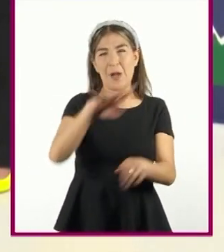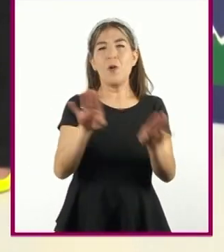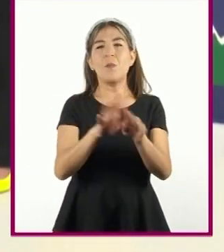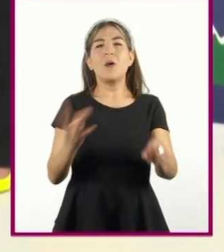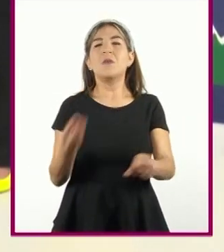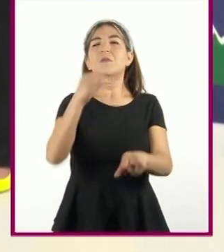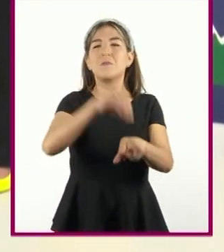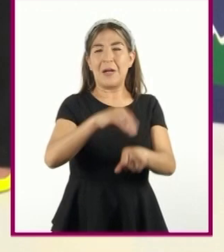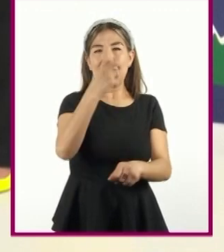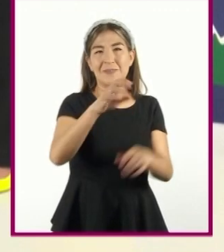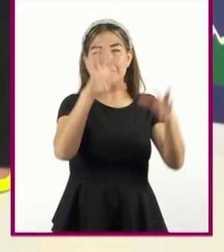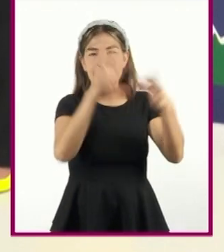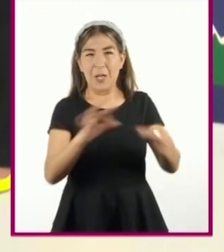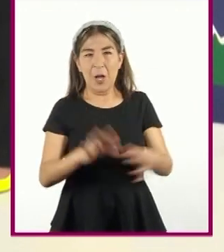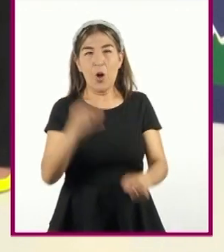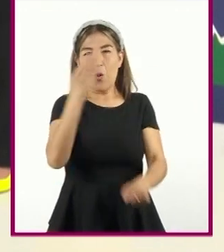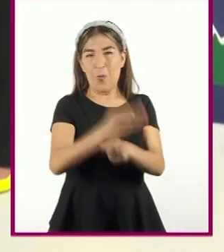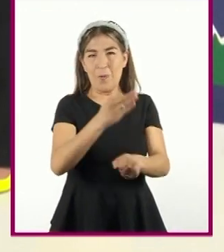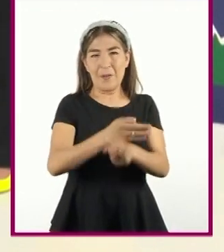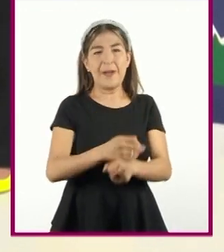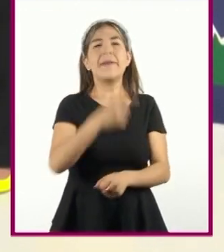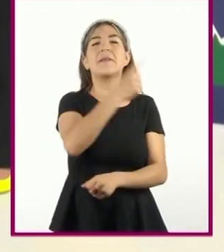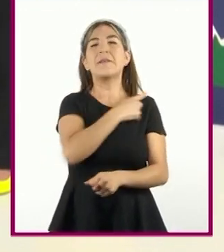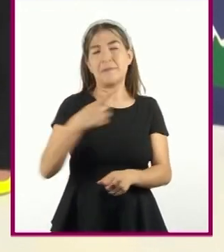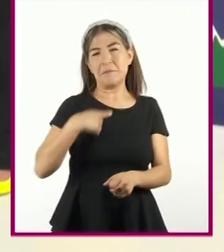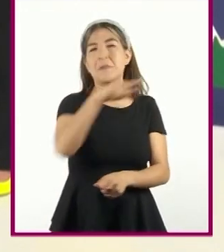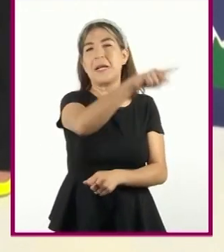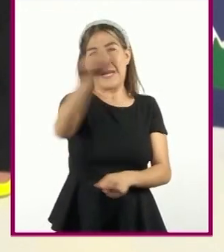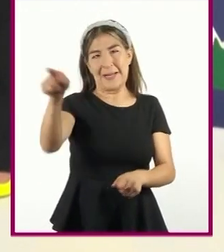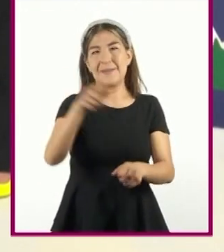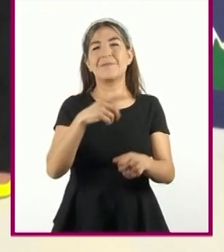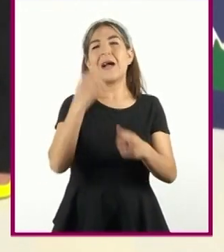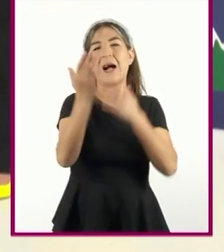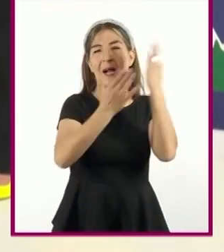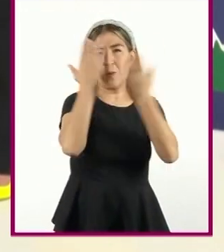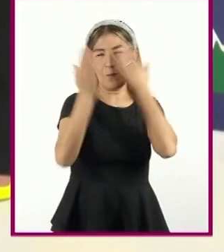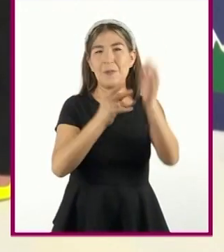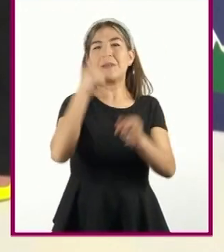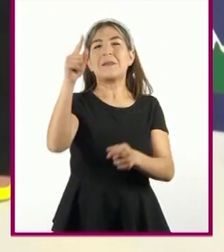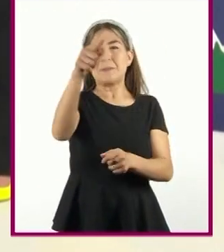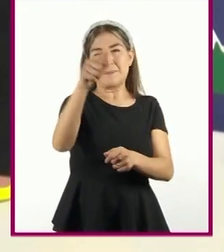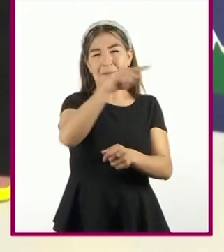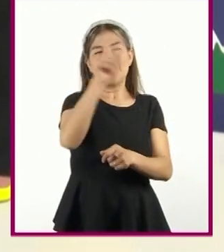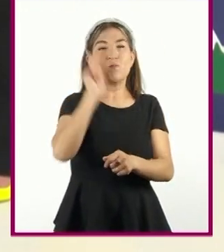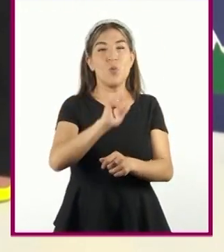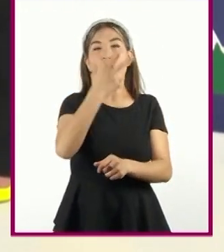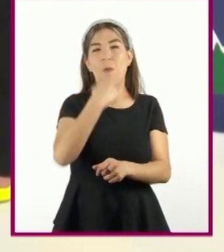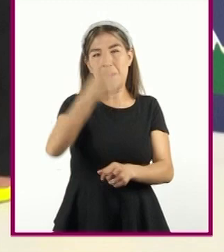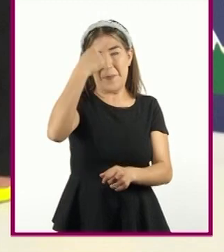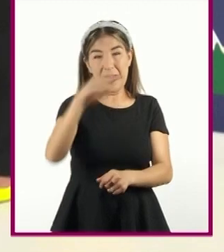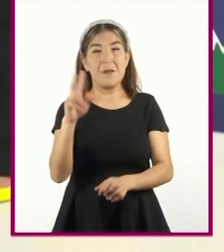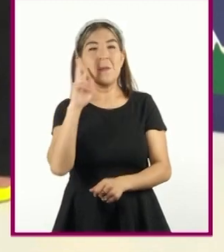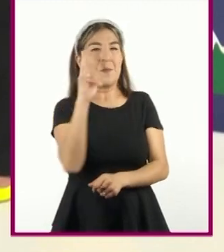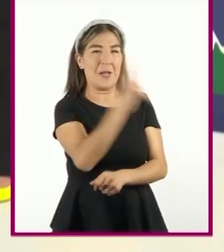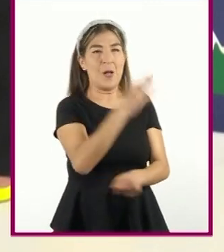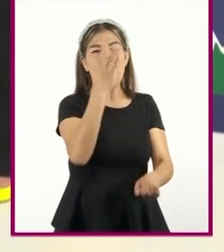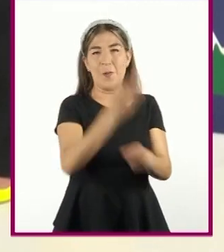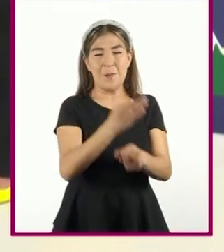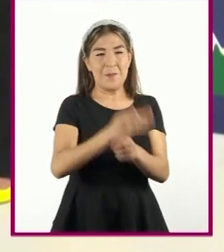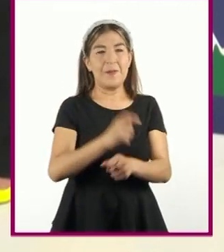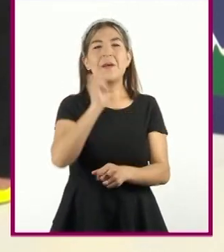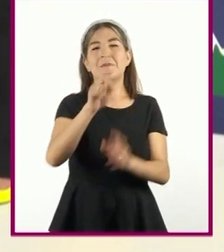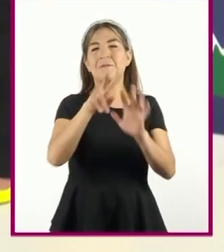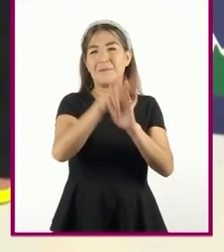contenidos desarrollados hasta el momento, queremos invitar a nuestras alumnas y alumnos a ver y escuchar